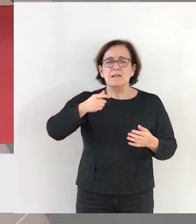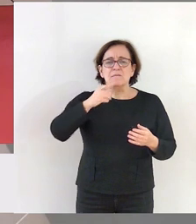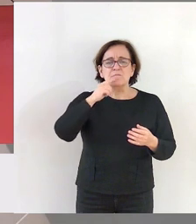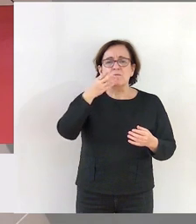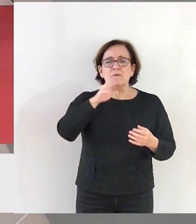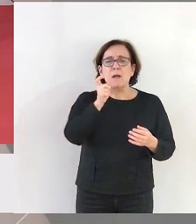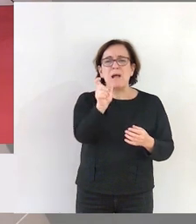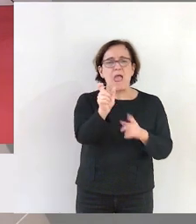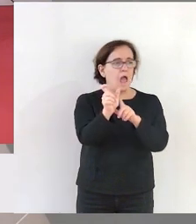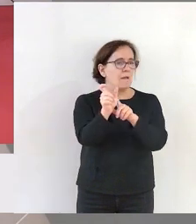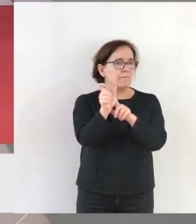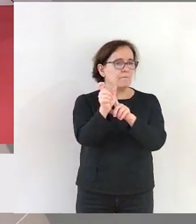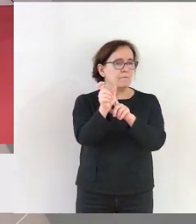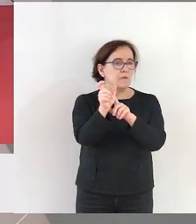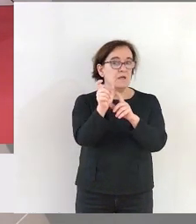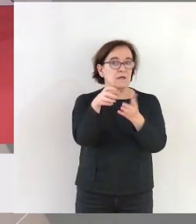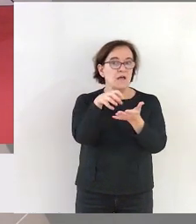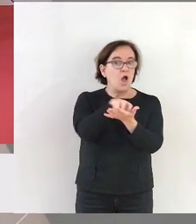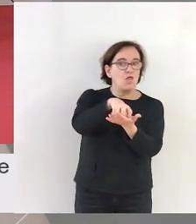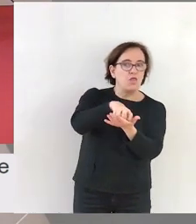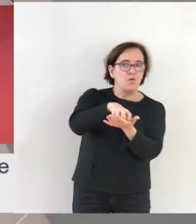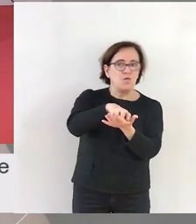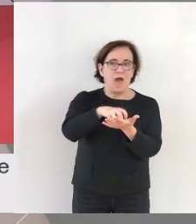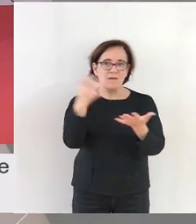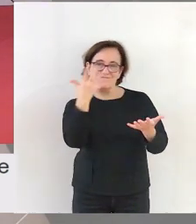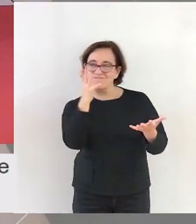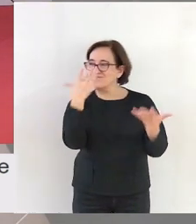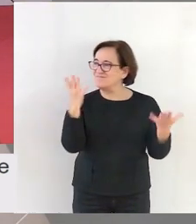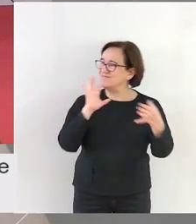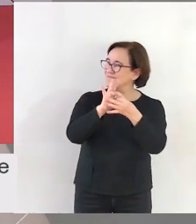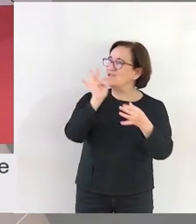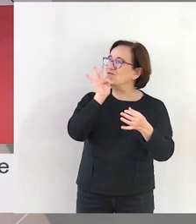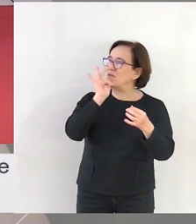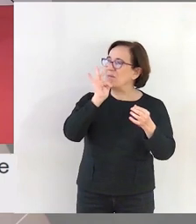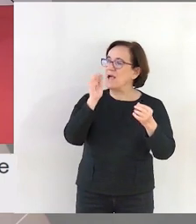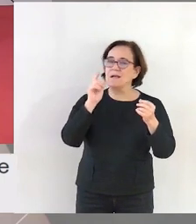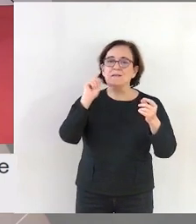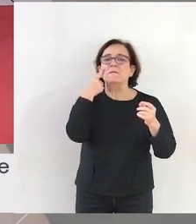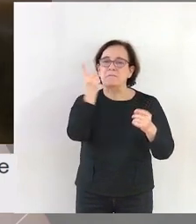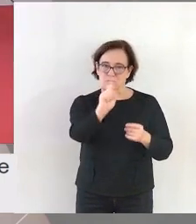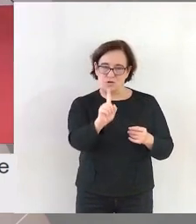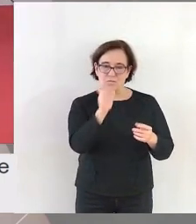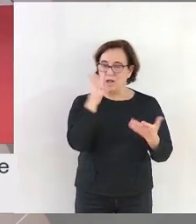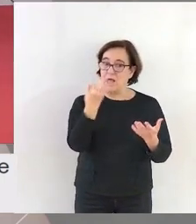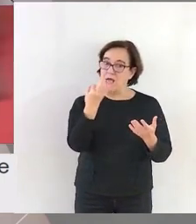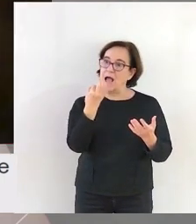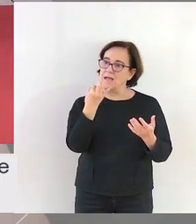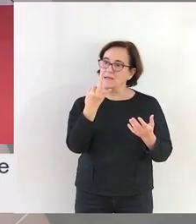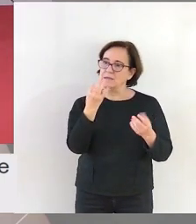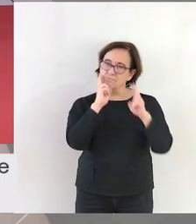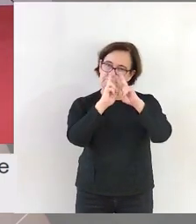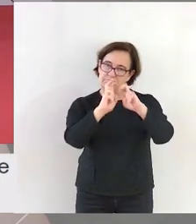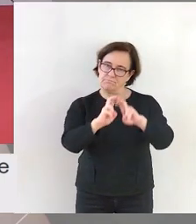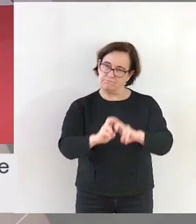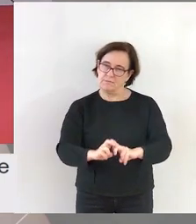y tan bonita como es la la incertidumbre que creo que es nuestra gran aliada Aunque todavía no lo hemos descubierto Así que eh quizás haya que explorarla Y gracias